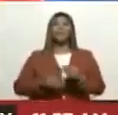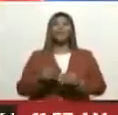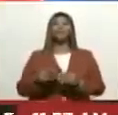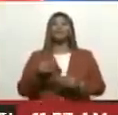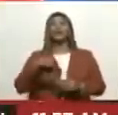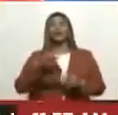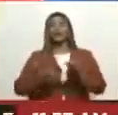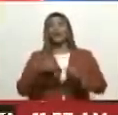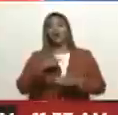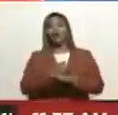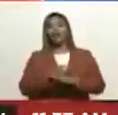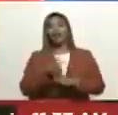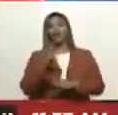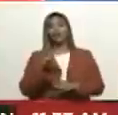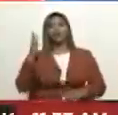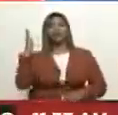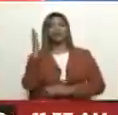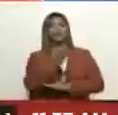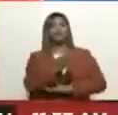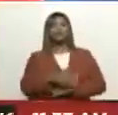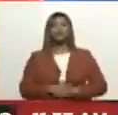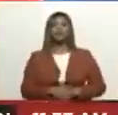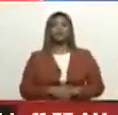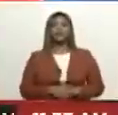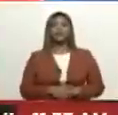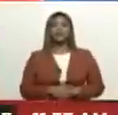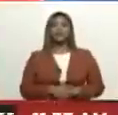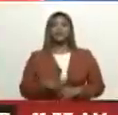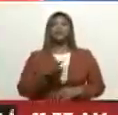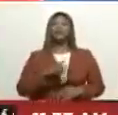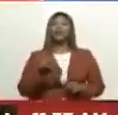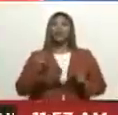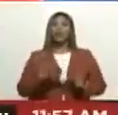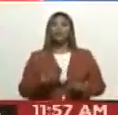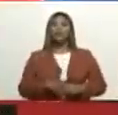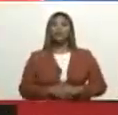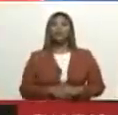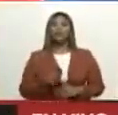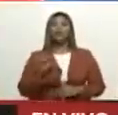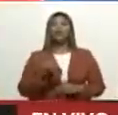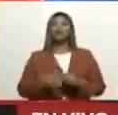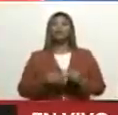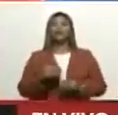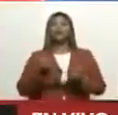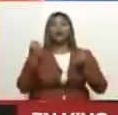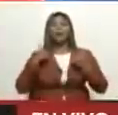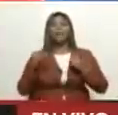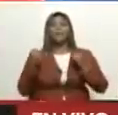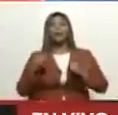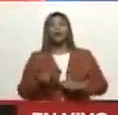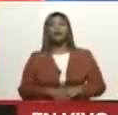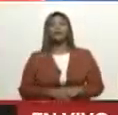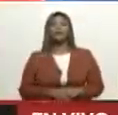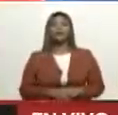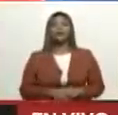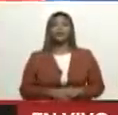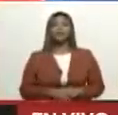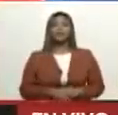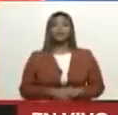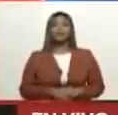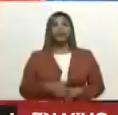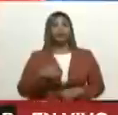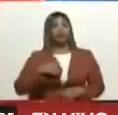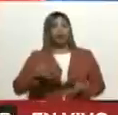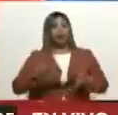Estado venezolano. Sancionar de manera rápida, oportuna, este tipo de prácticas criminales, repito, que no vamos